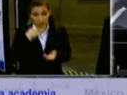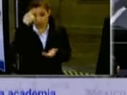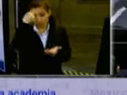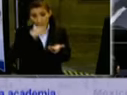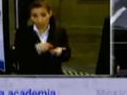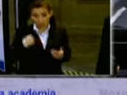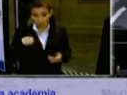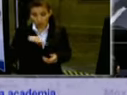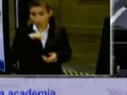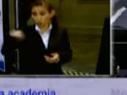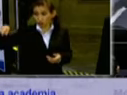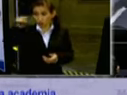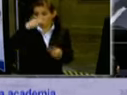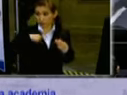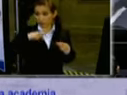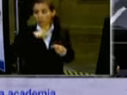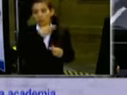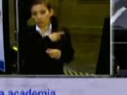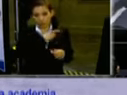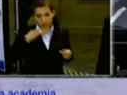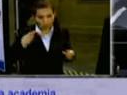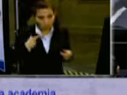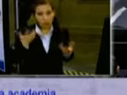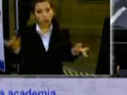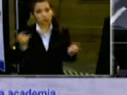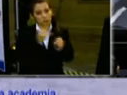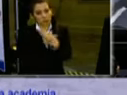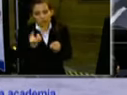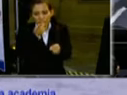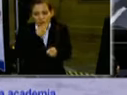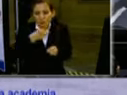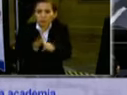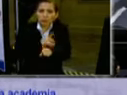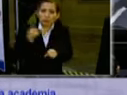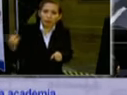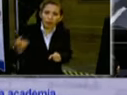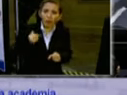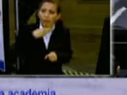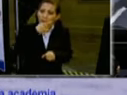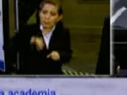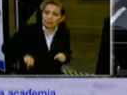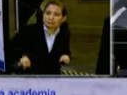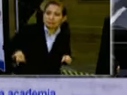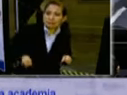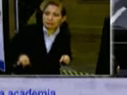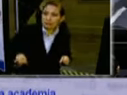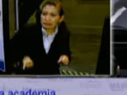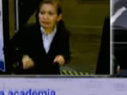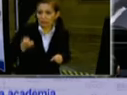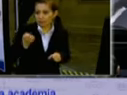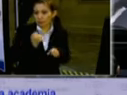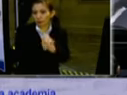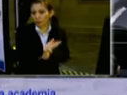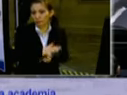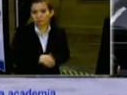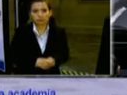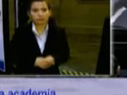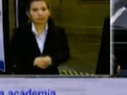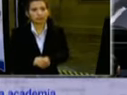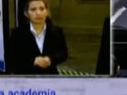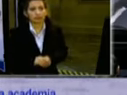como ciudadanos merecemos tener esta información, nos debería de interesar tener esta información.